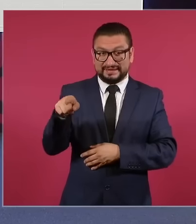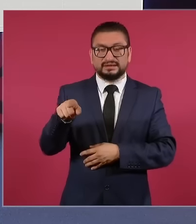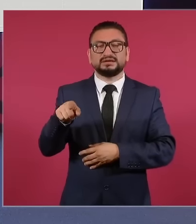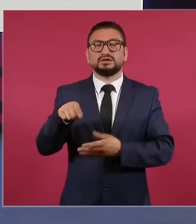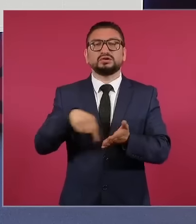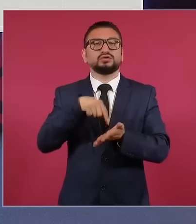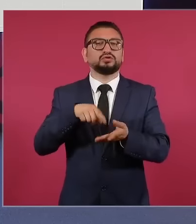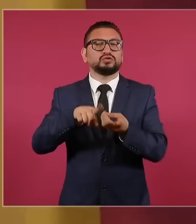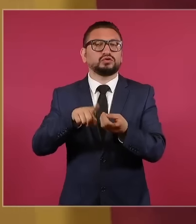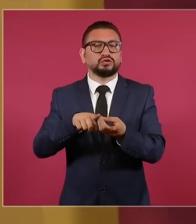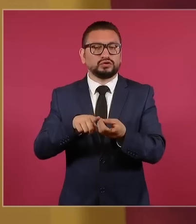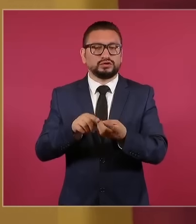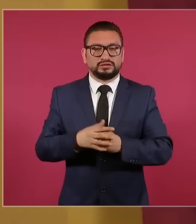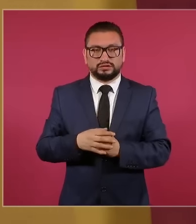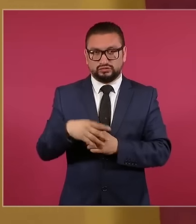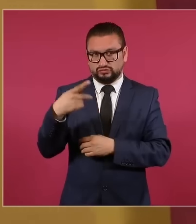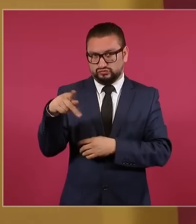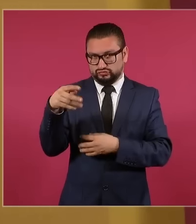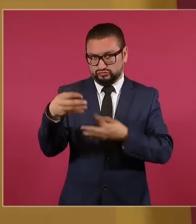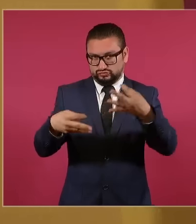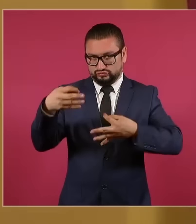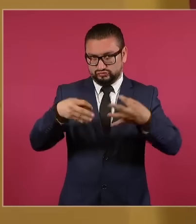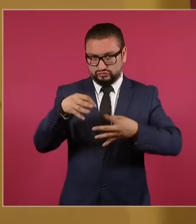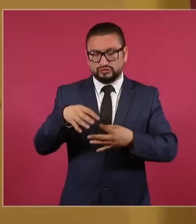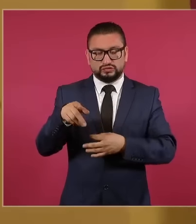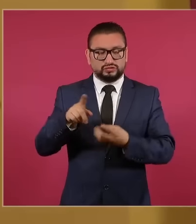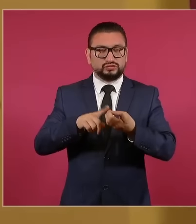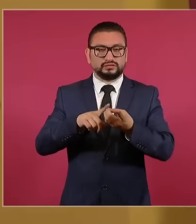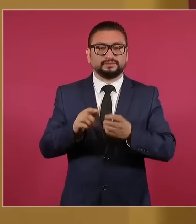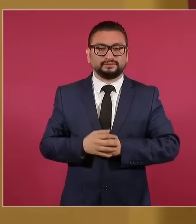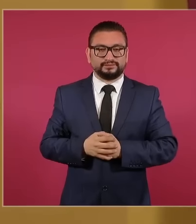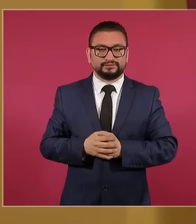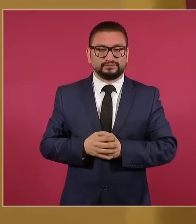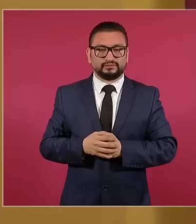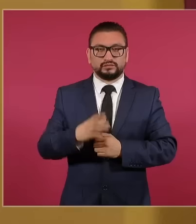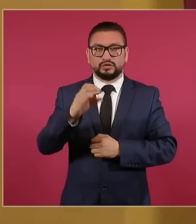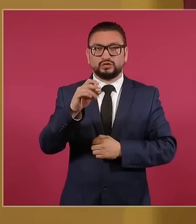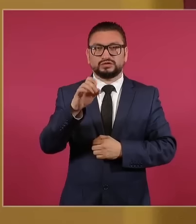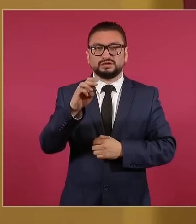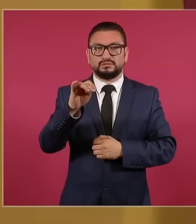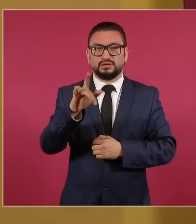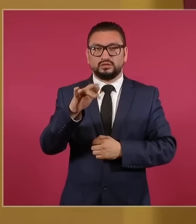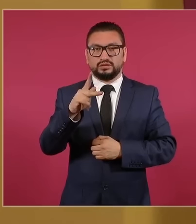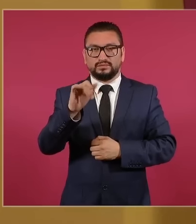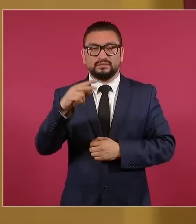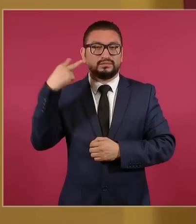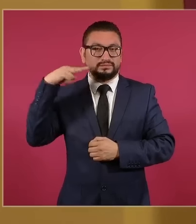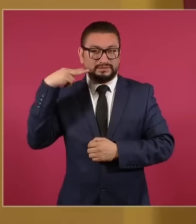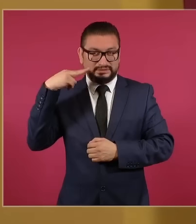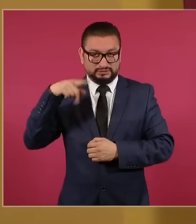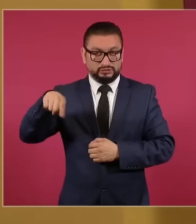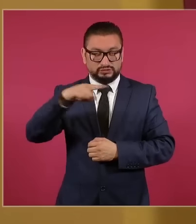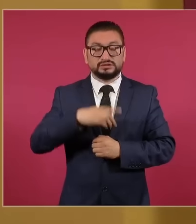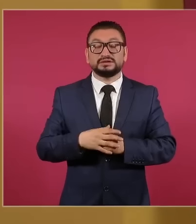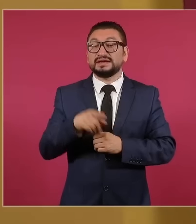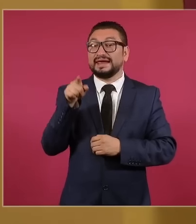concede su su juzgado en Cosamaloapan Veracruz